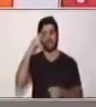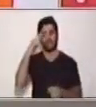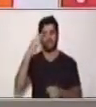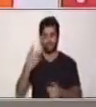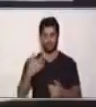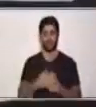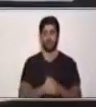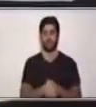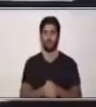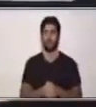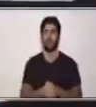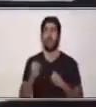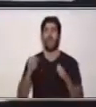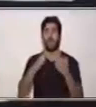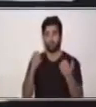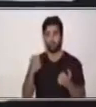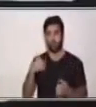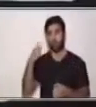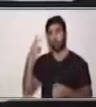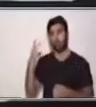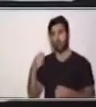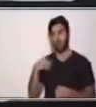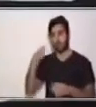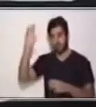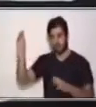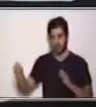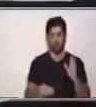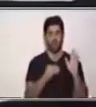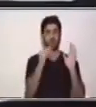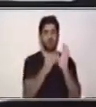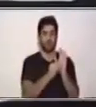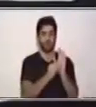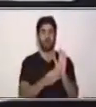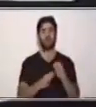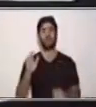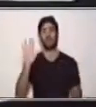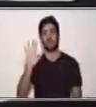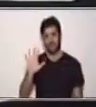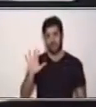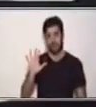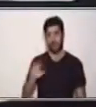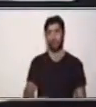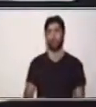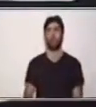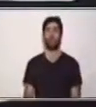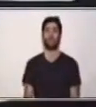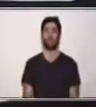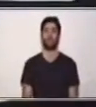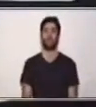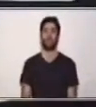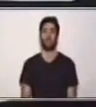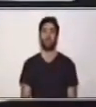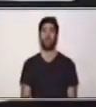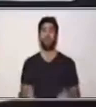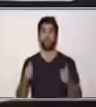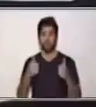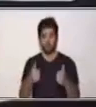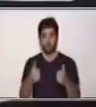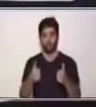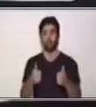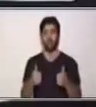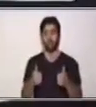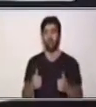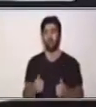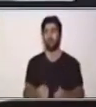Respuesta, entonces voy a colocar de nuevo. Ya sabemos que son 5, ¿verdad? Bueno, en este caso solo podemos decir